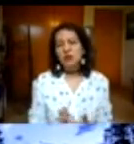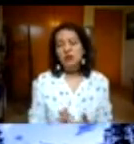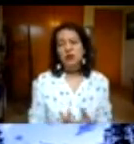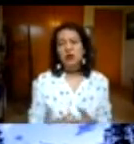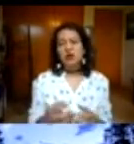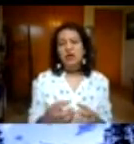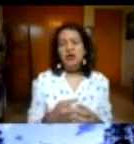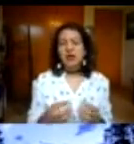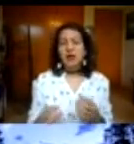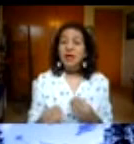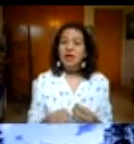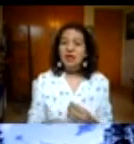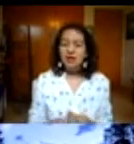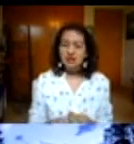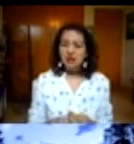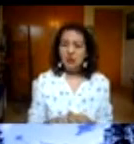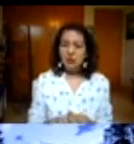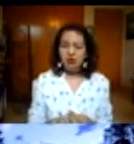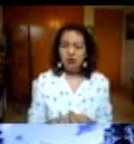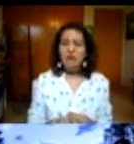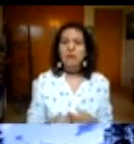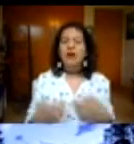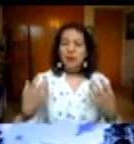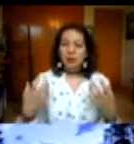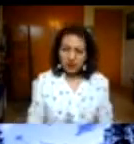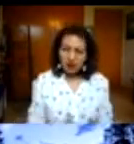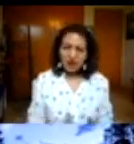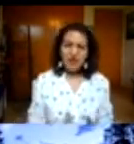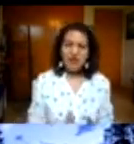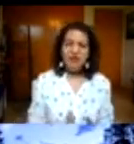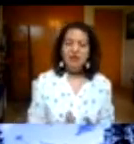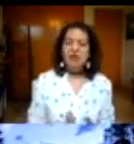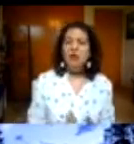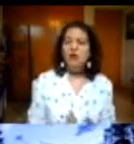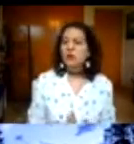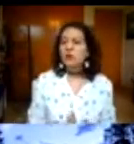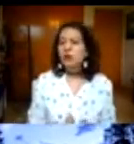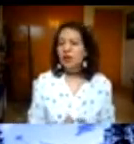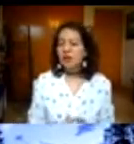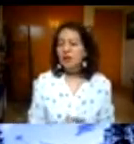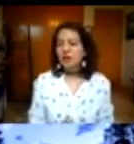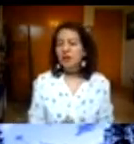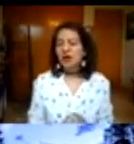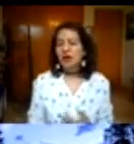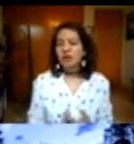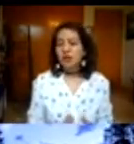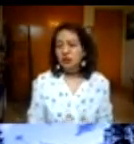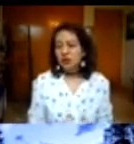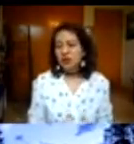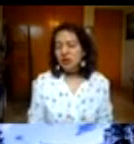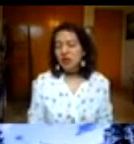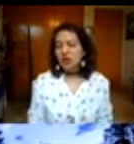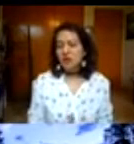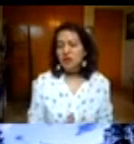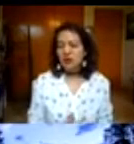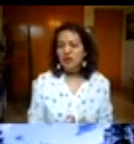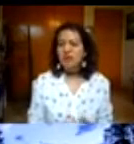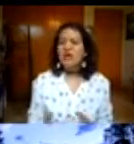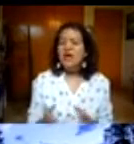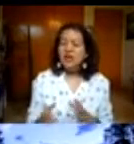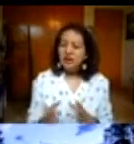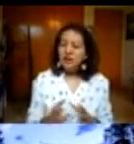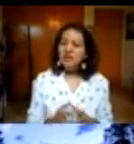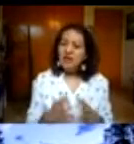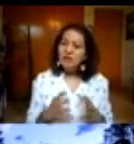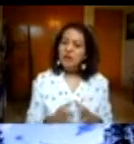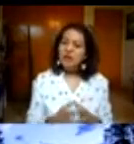útiles justo para generar esta comunidad, para poder hacer un empoderamiento a las personas adultas mayores